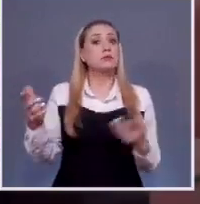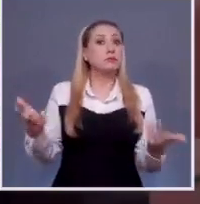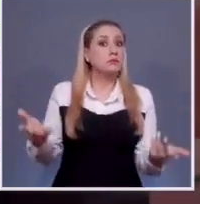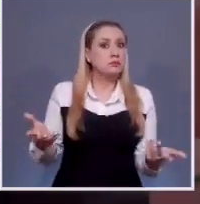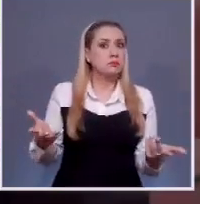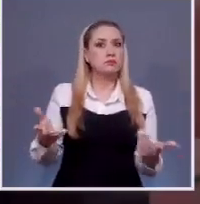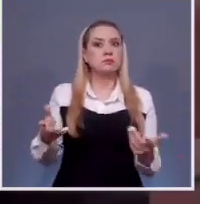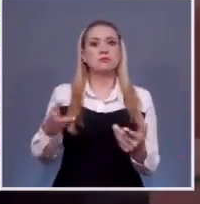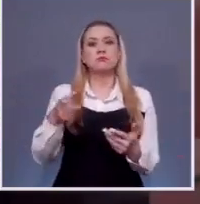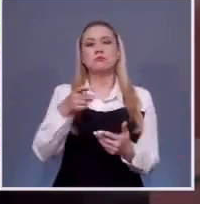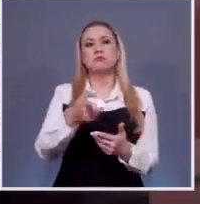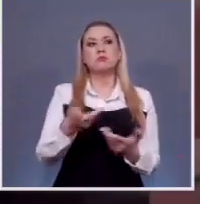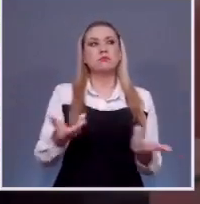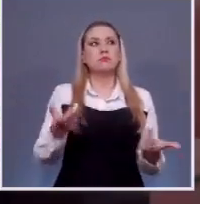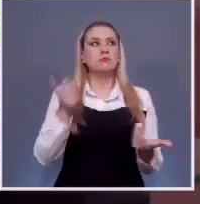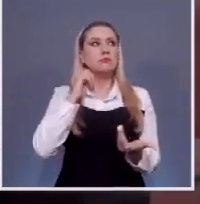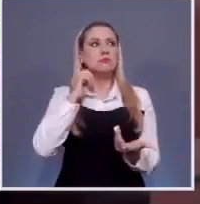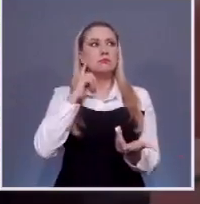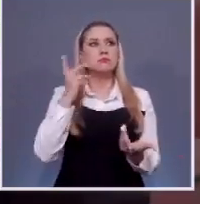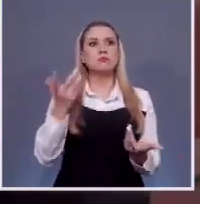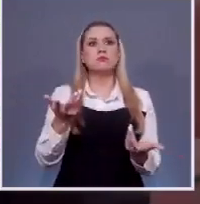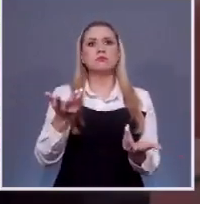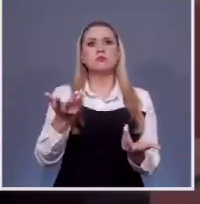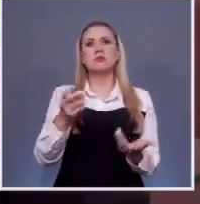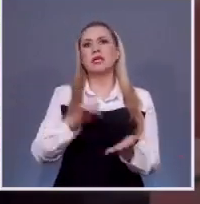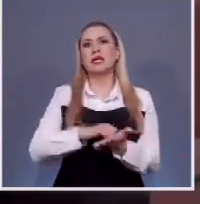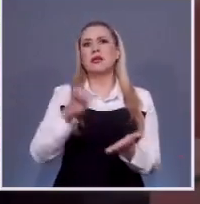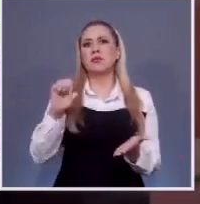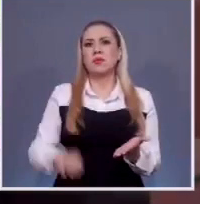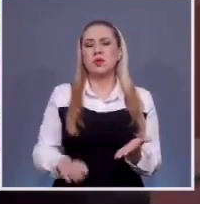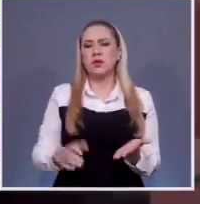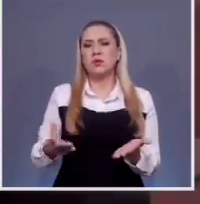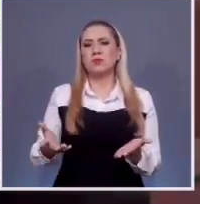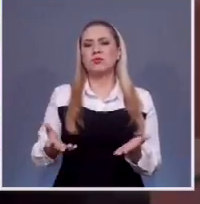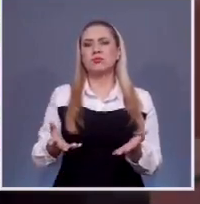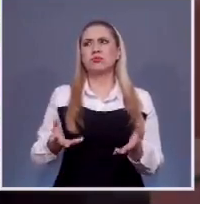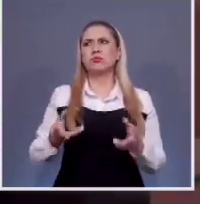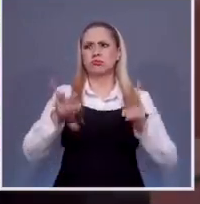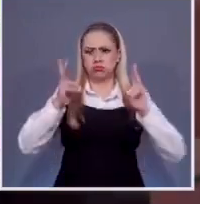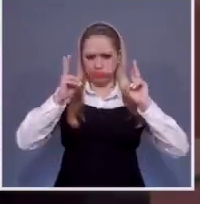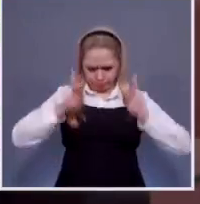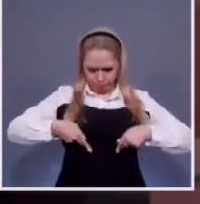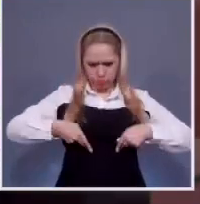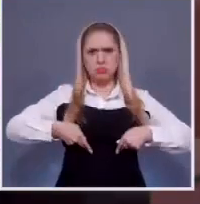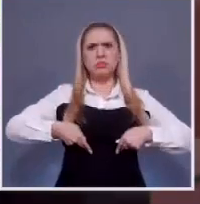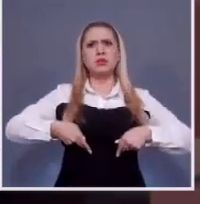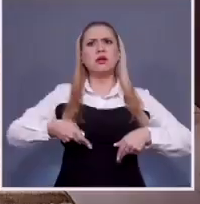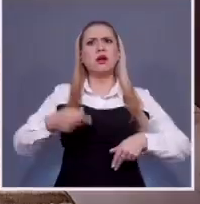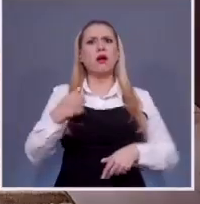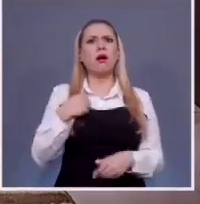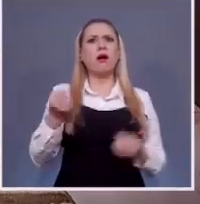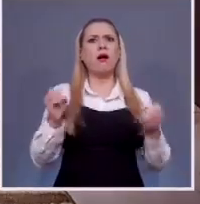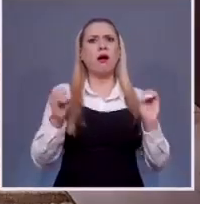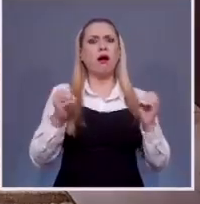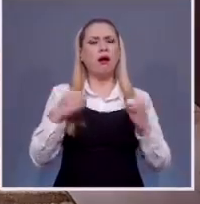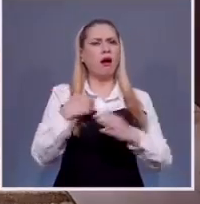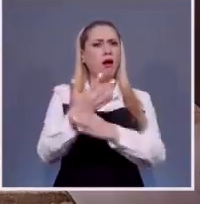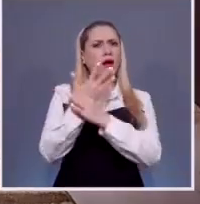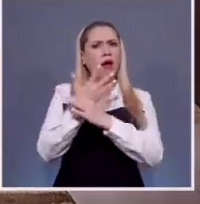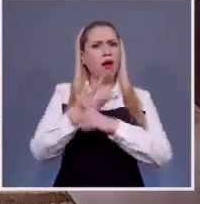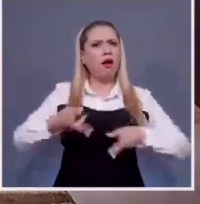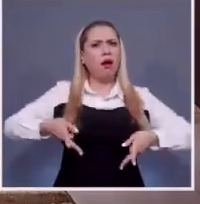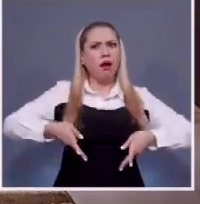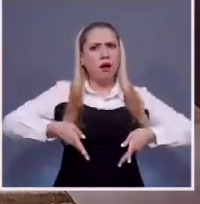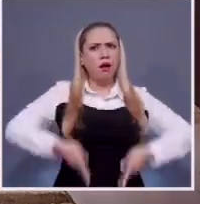reportan haber vivido temas, por ejemplo, de esterilización forzada o de anticoncepción forzada, ¿no? Tuvimos un caso que llegó a la Suprema